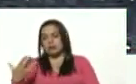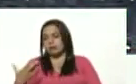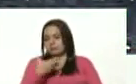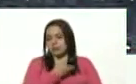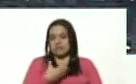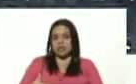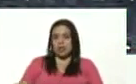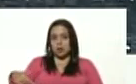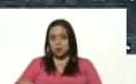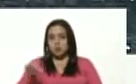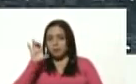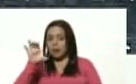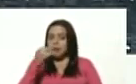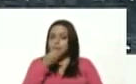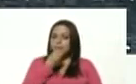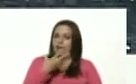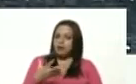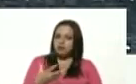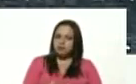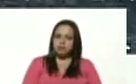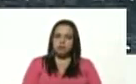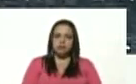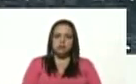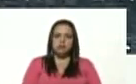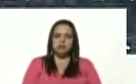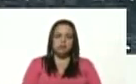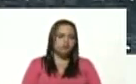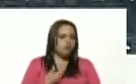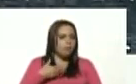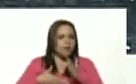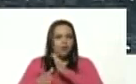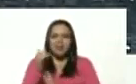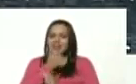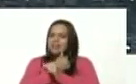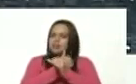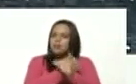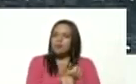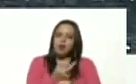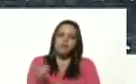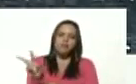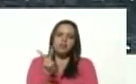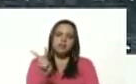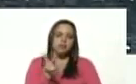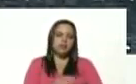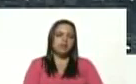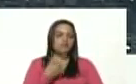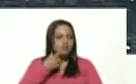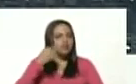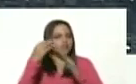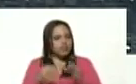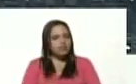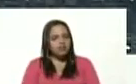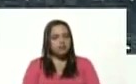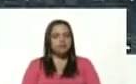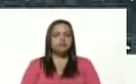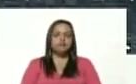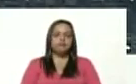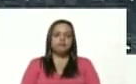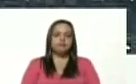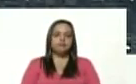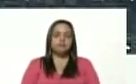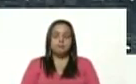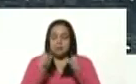esto es un país hermoso, me voy enamorado de Venezuela. De verdad,